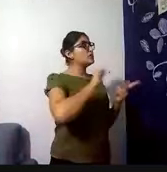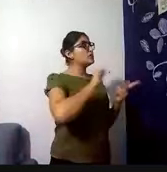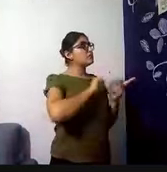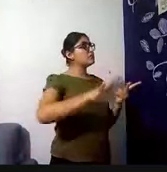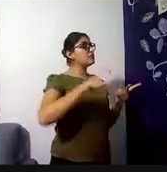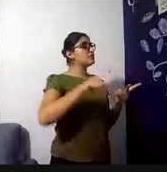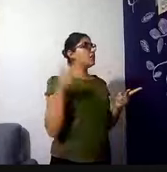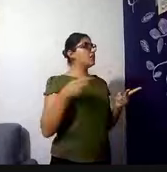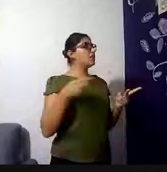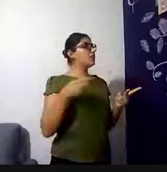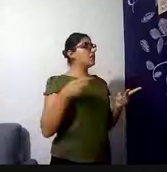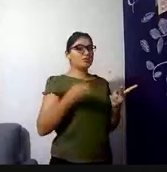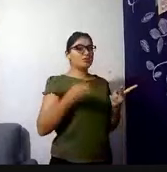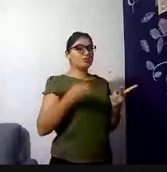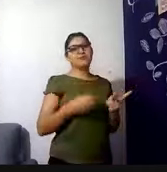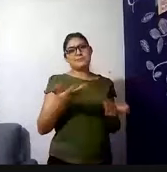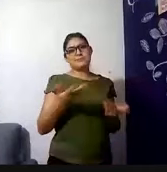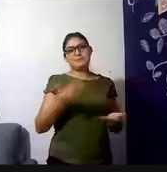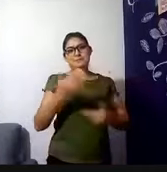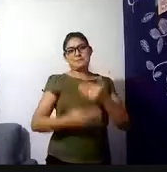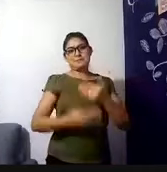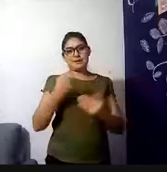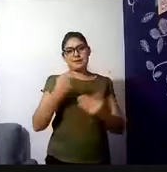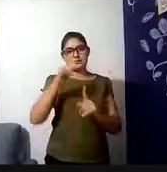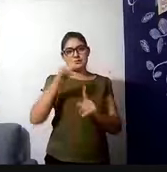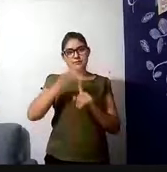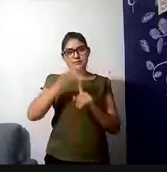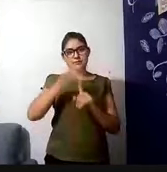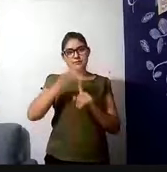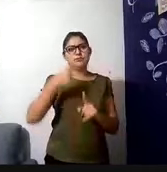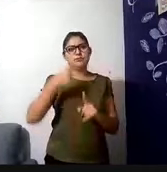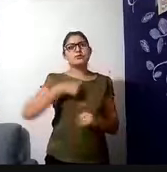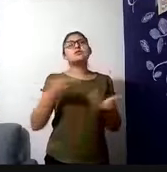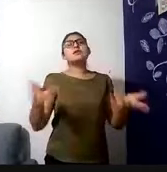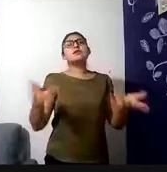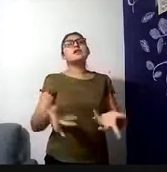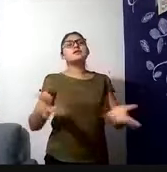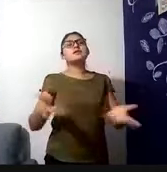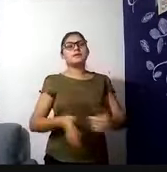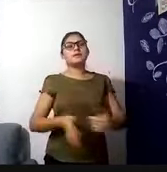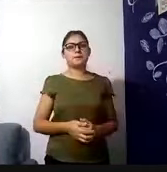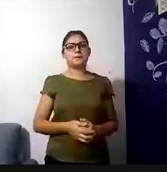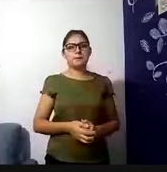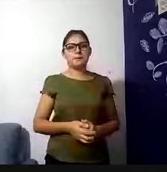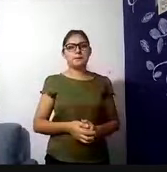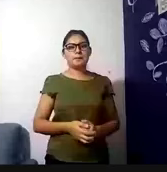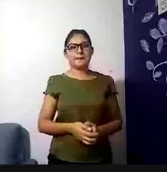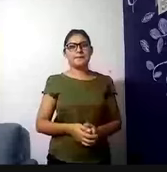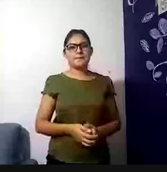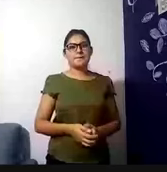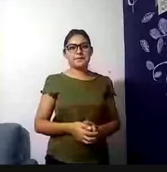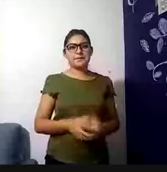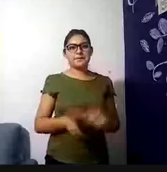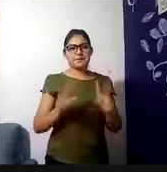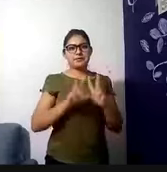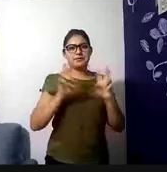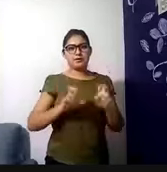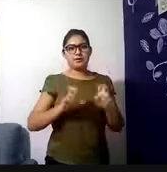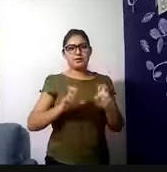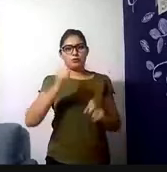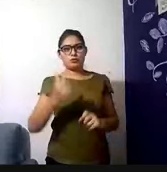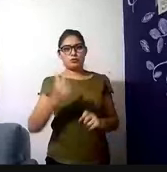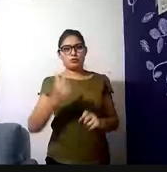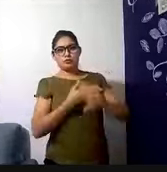bueno, ¿cómo hacer con prestigio? Aquí es regla de la última idea de la